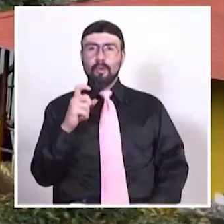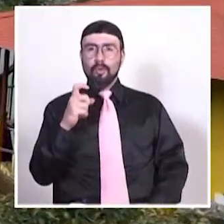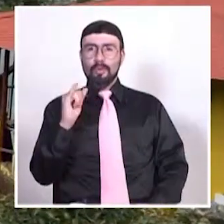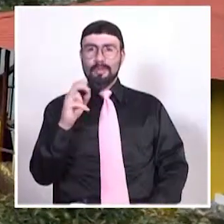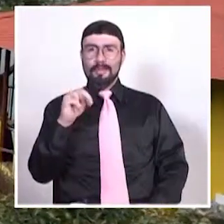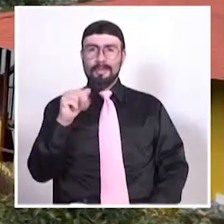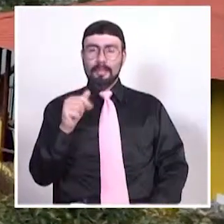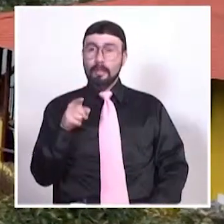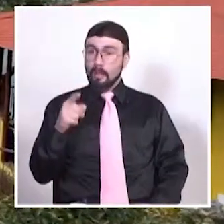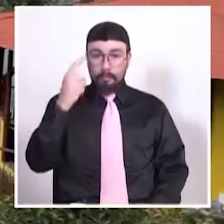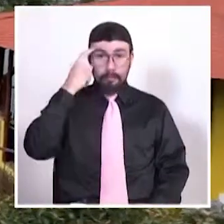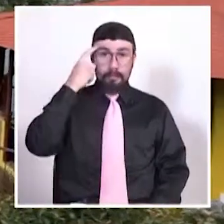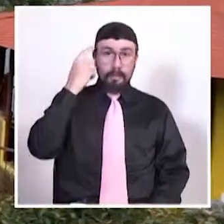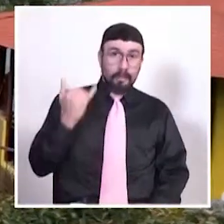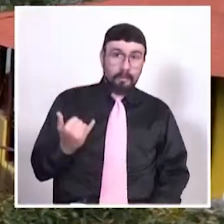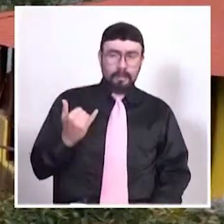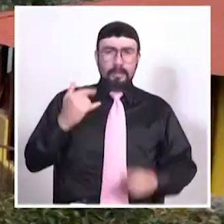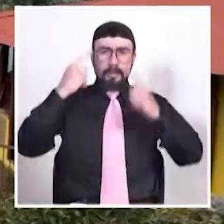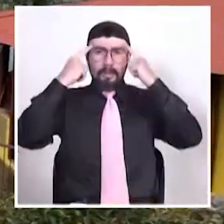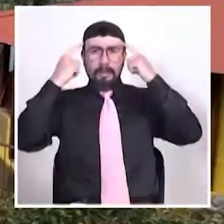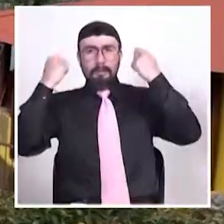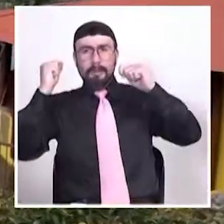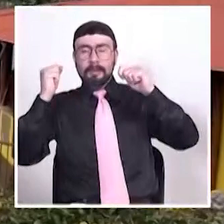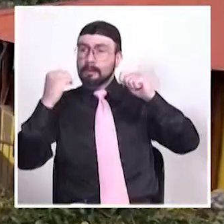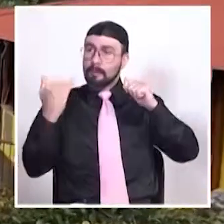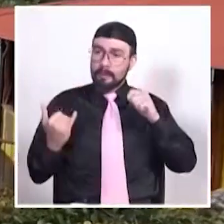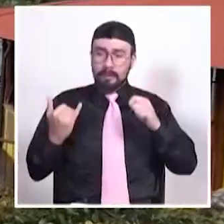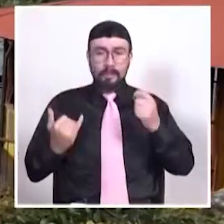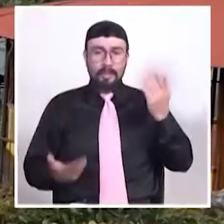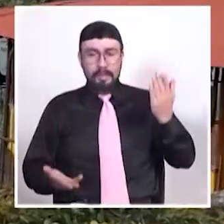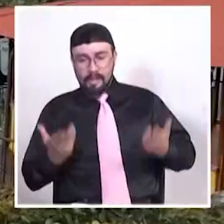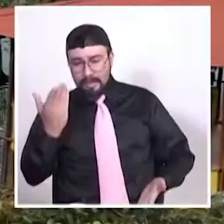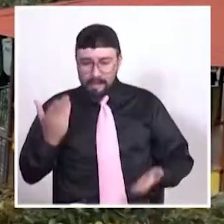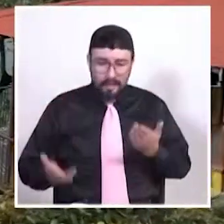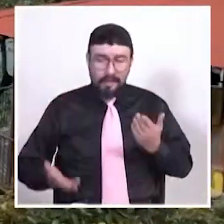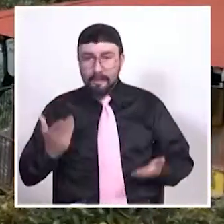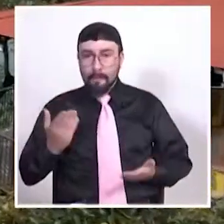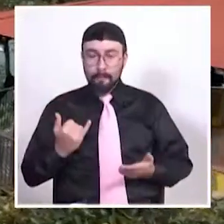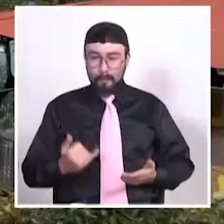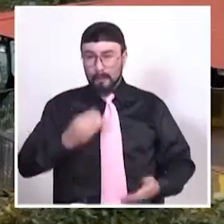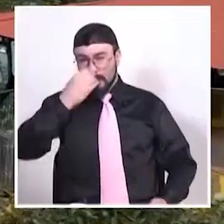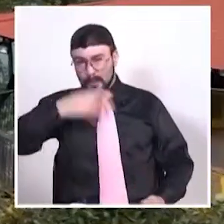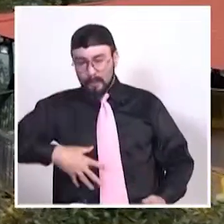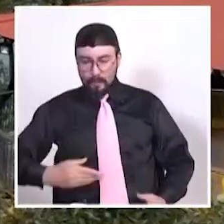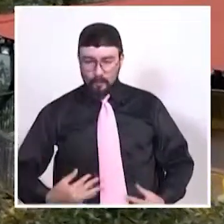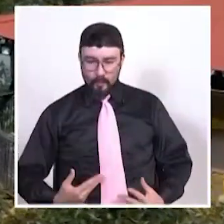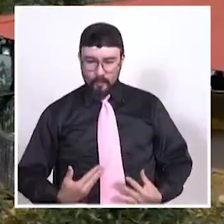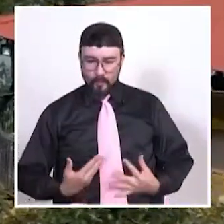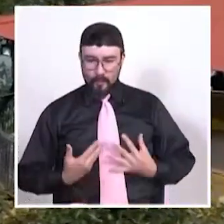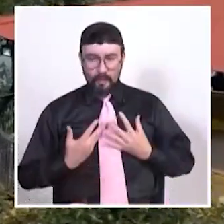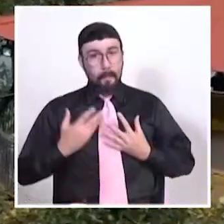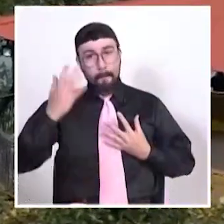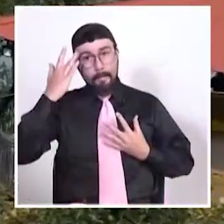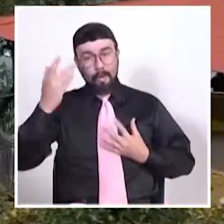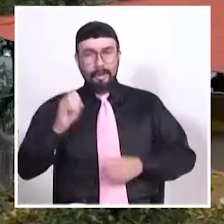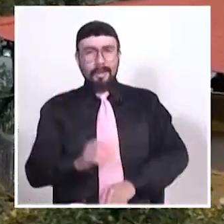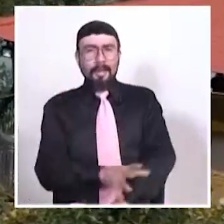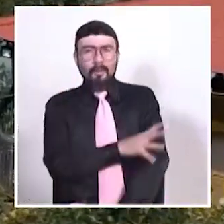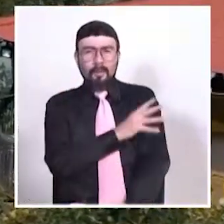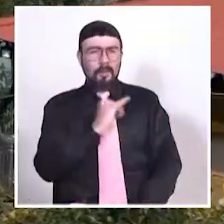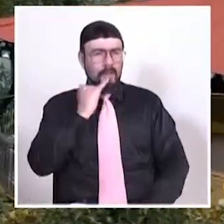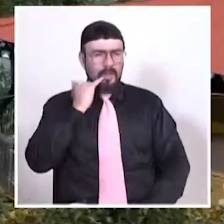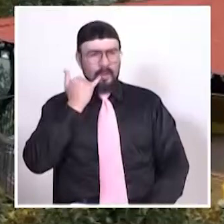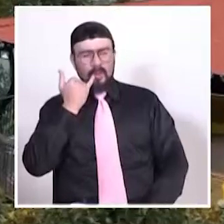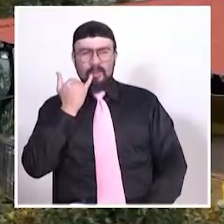de nuestros pensamientos de preocupación, de desequilibrio, toxinas que se producen a partir de las emociones como los celos,